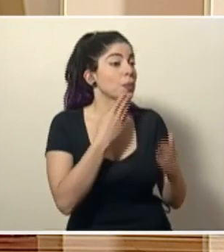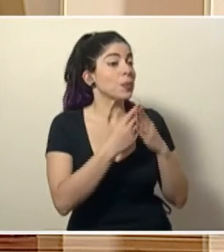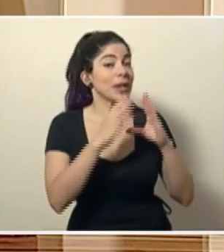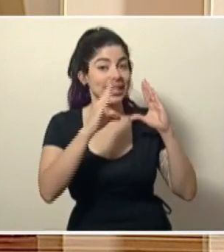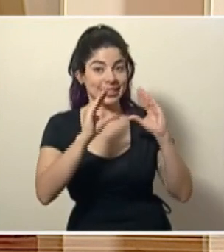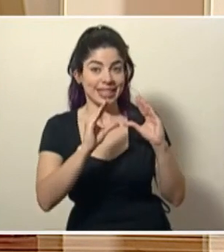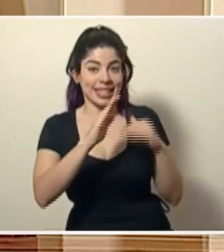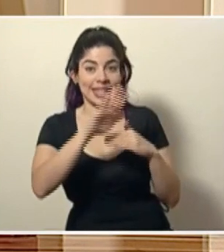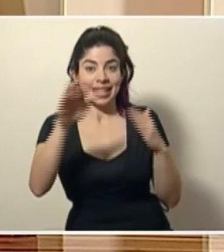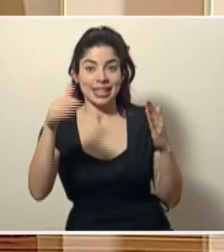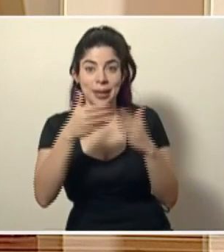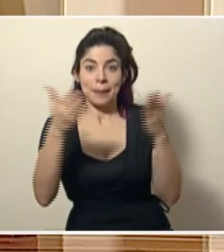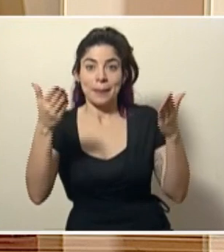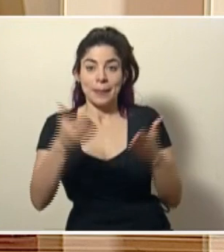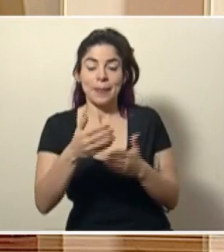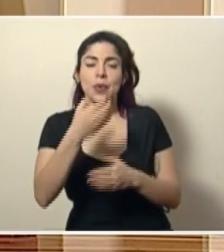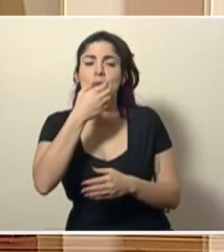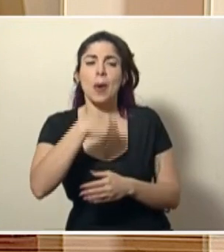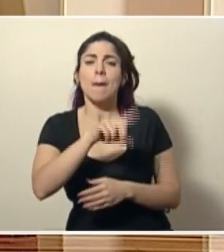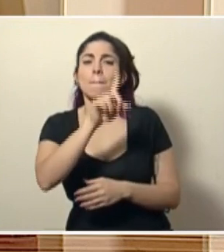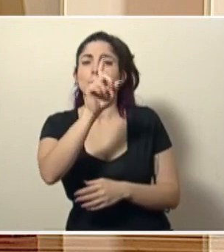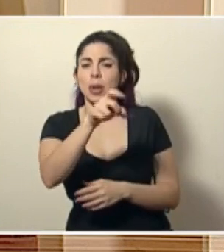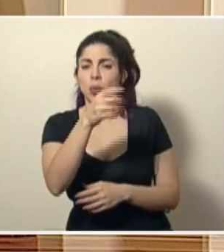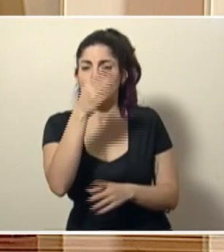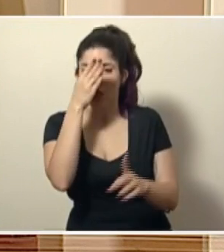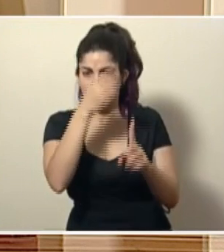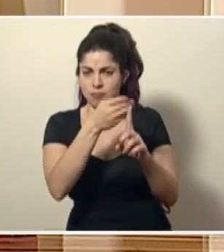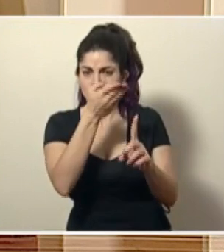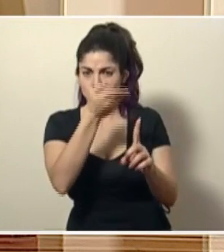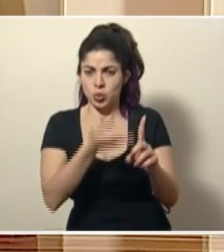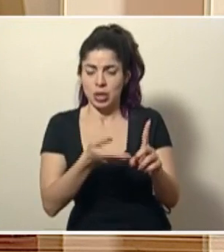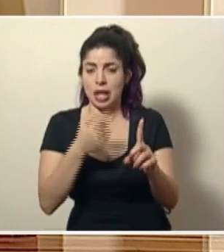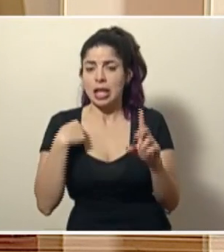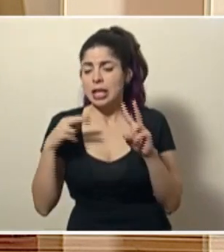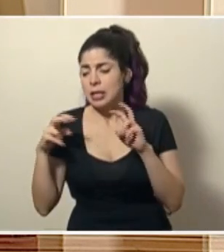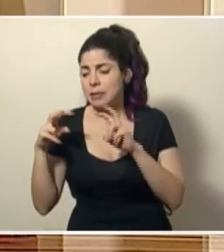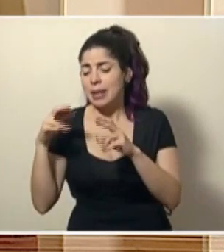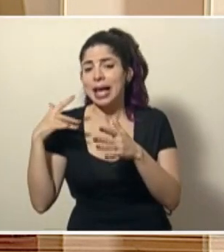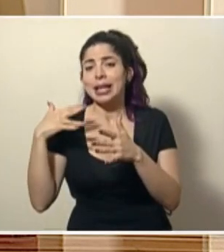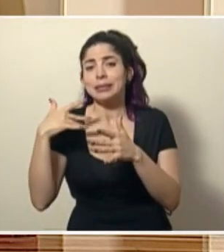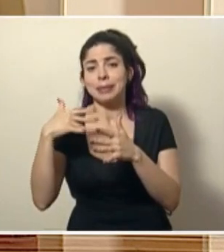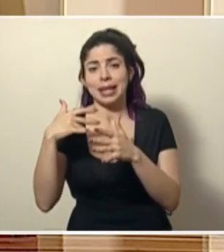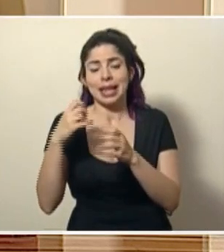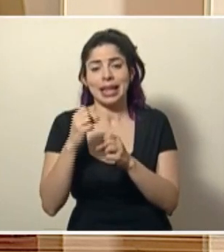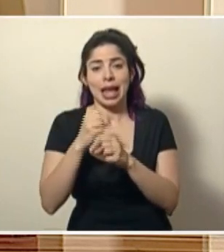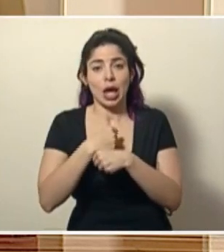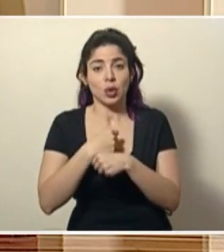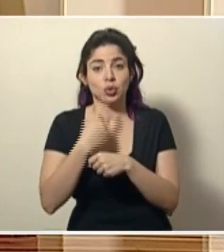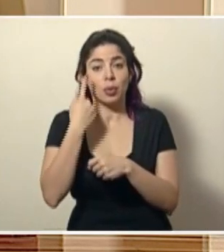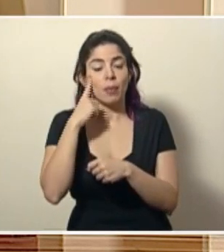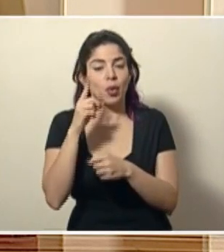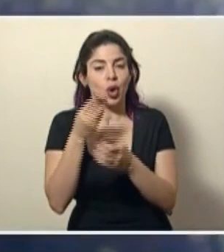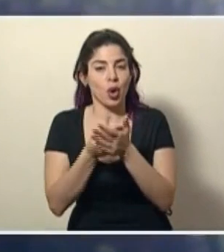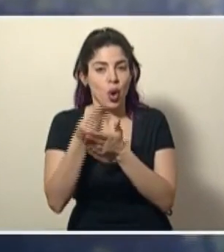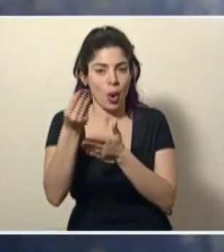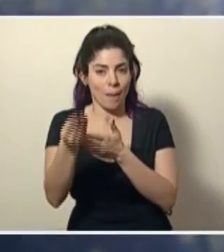Buenas tardes a todos los presentes. Don Román, mis consultas son para usted. Una revisión del expediente de ejecución de la compra de las